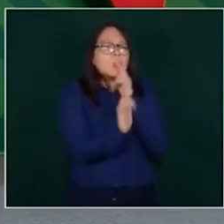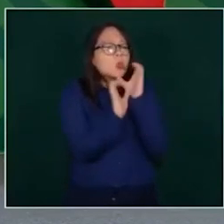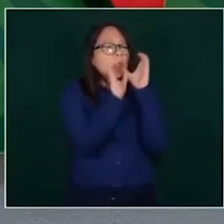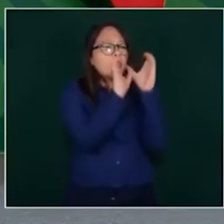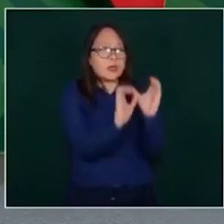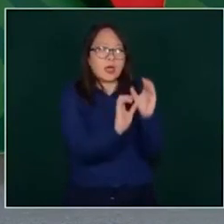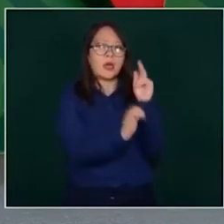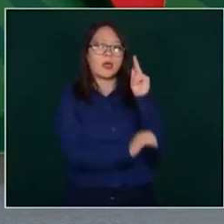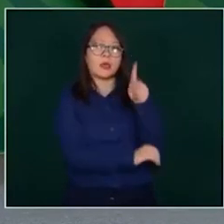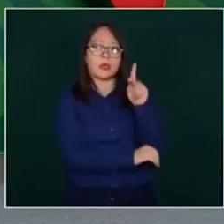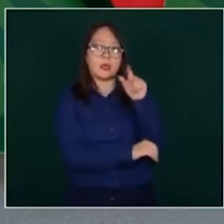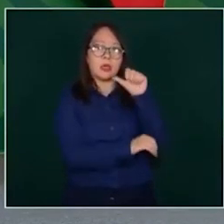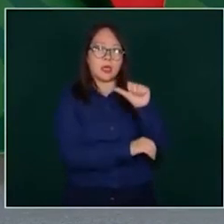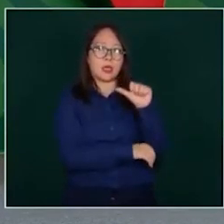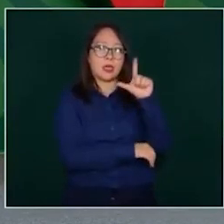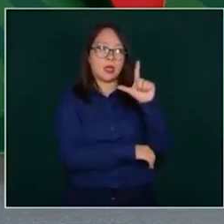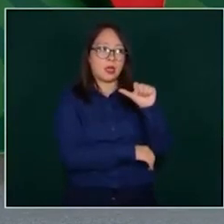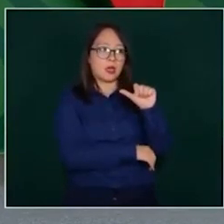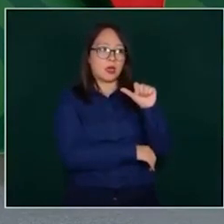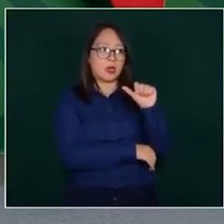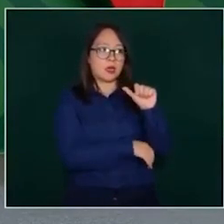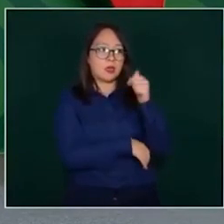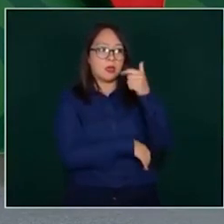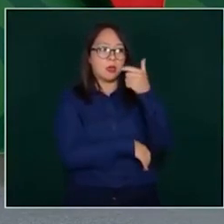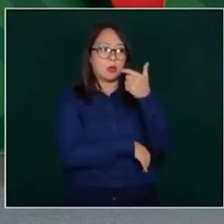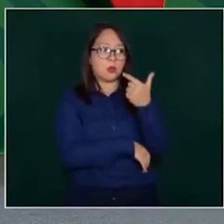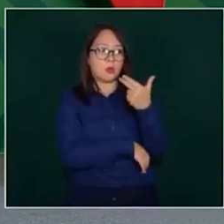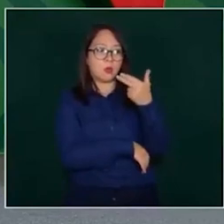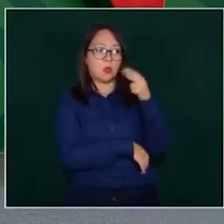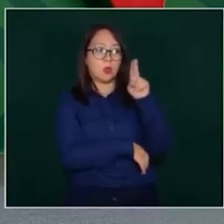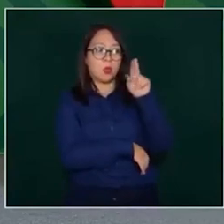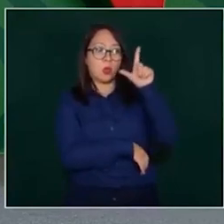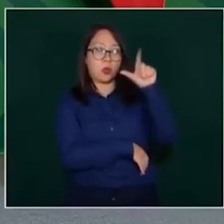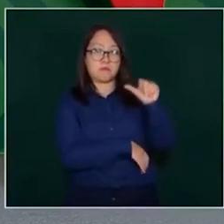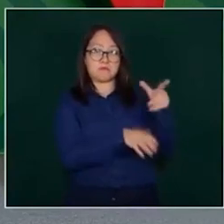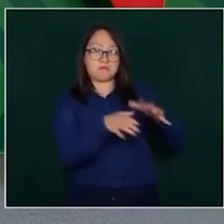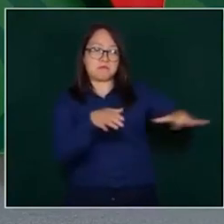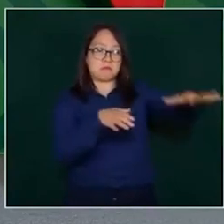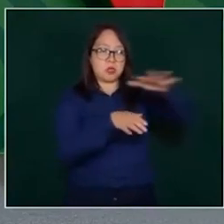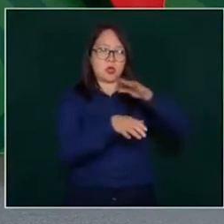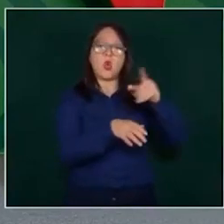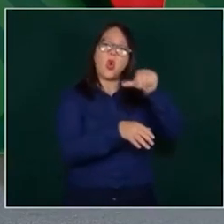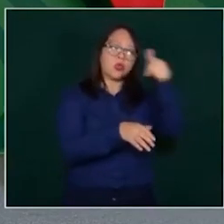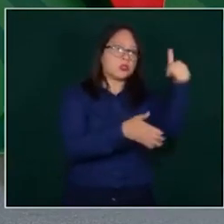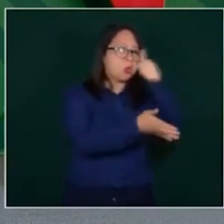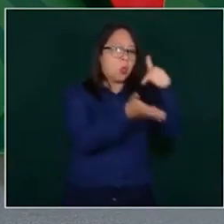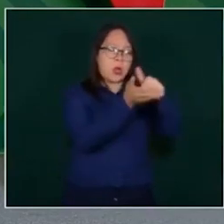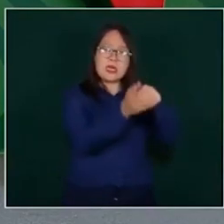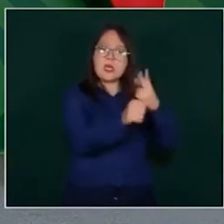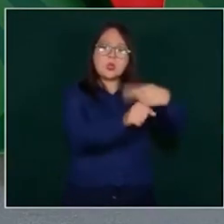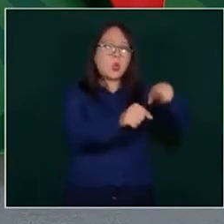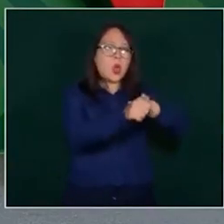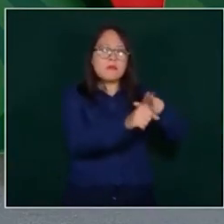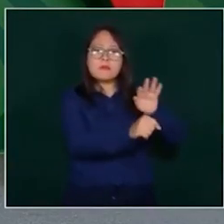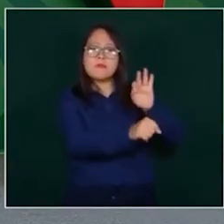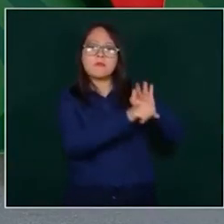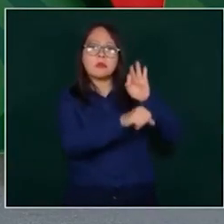Es otra zona natural protegida. Eso significan